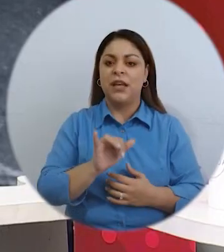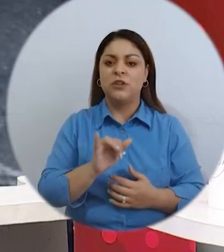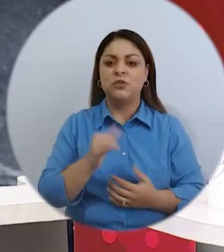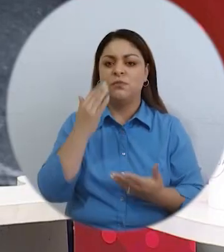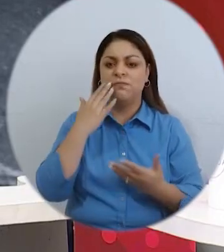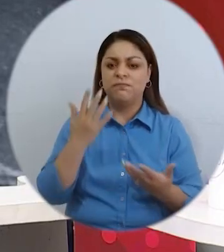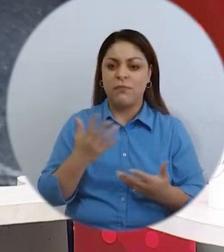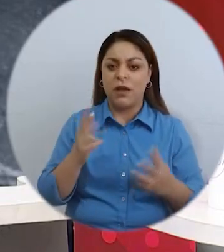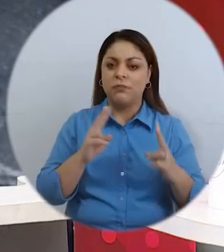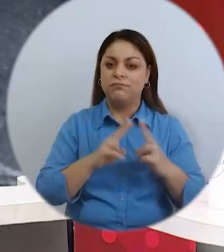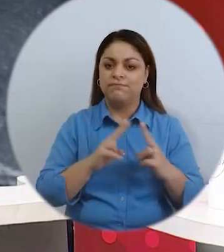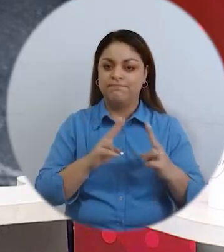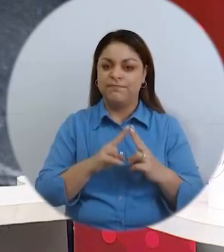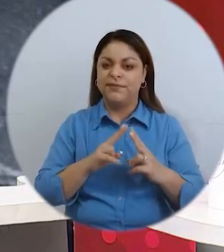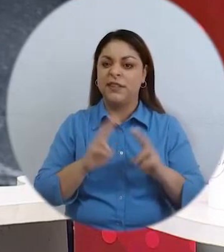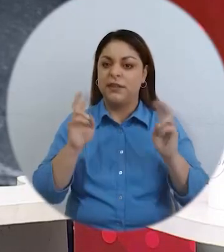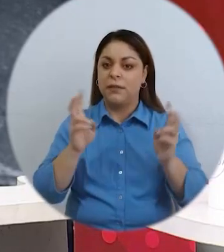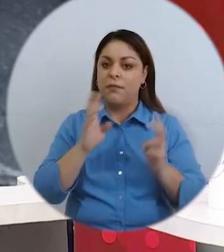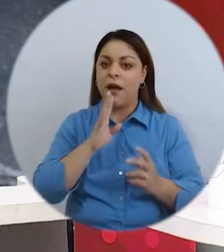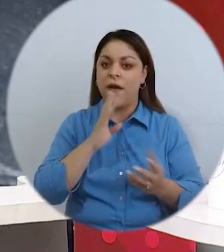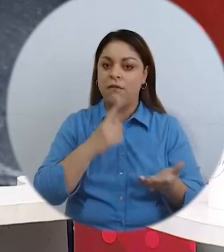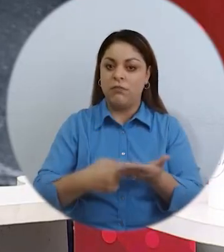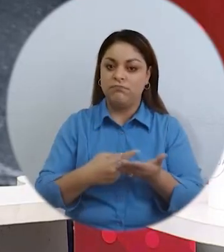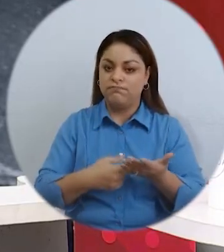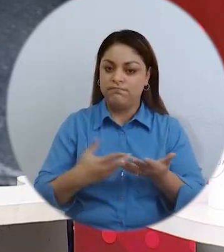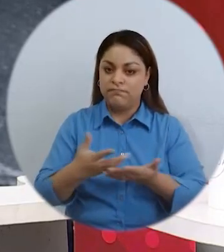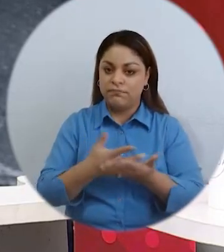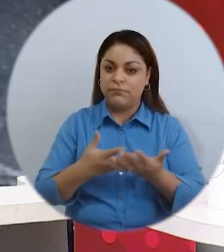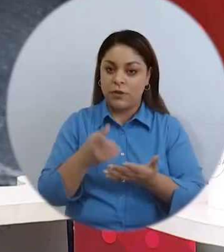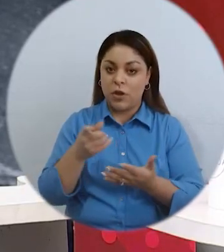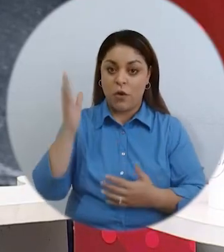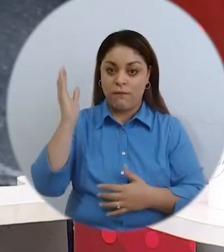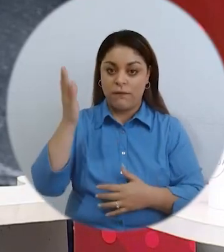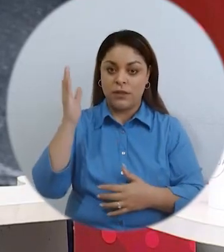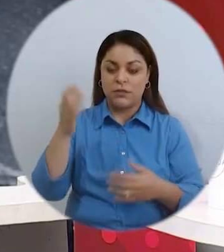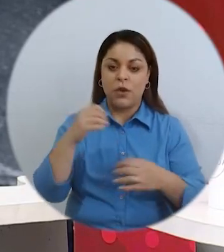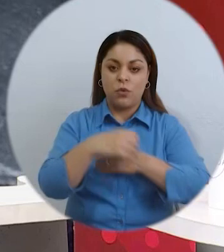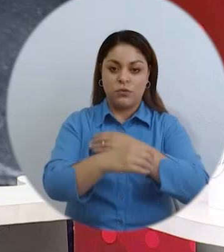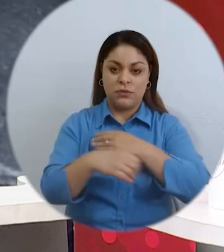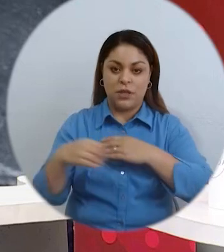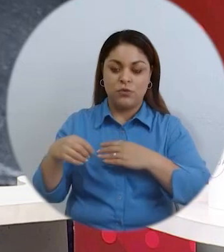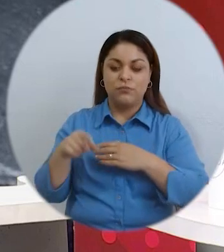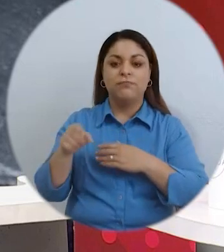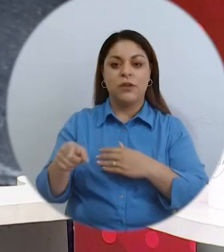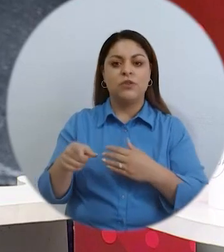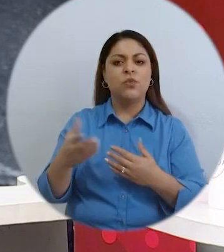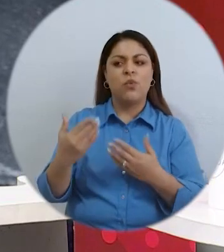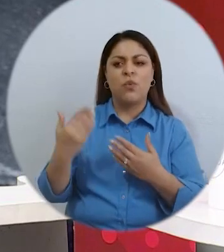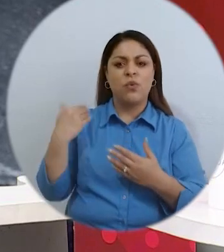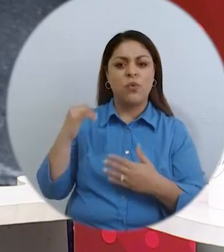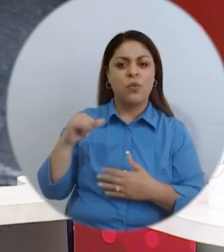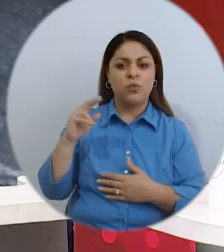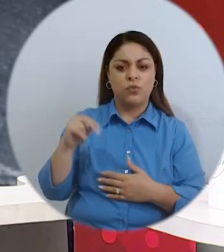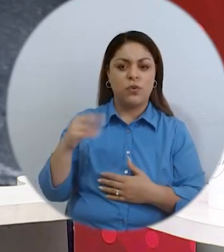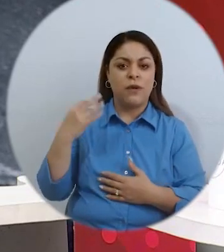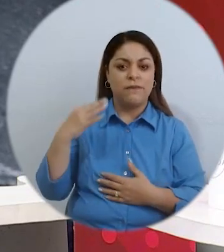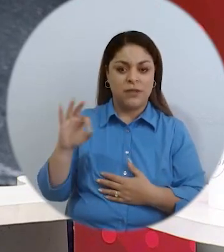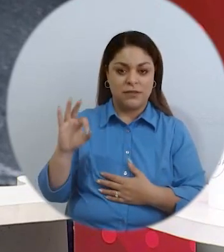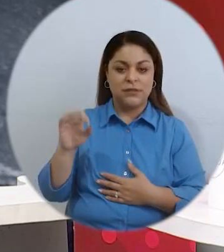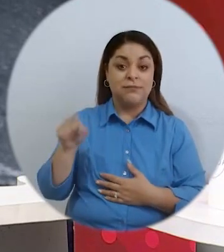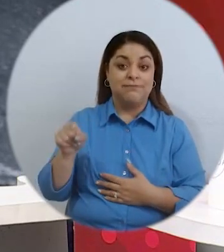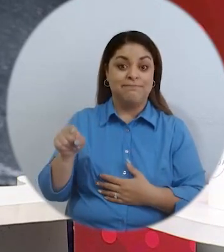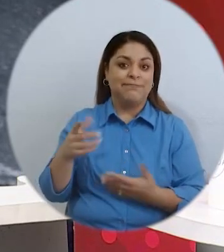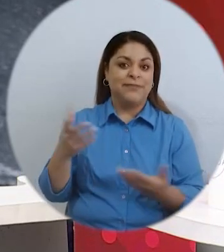Esto un poco para conocer de lo que se habló en la Conferencia de los Océanos que tuvo lugar en junio en